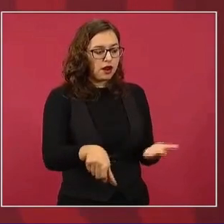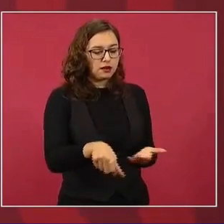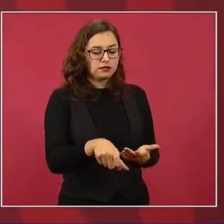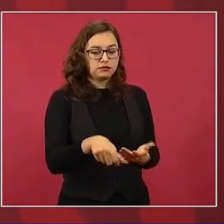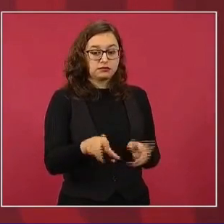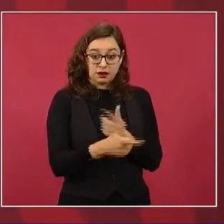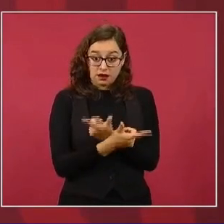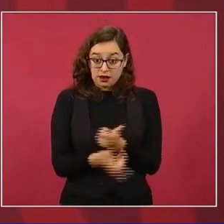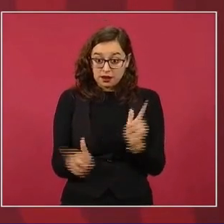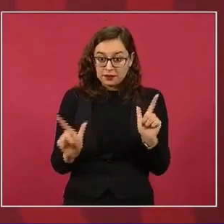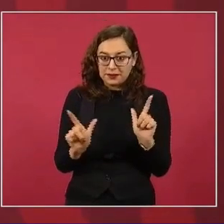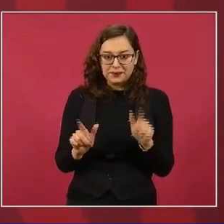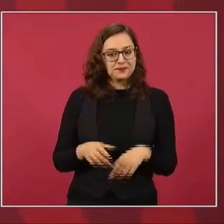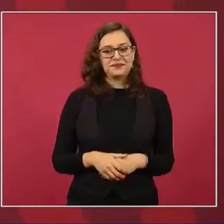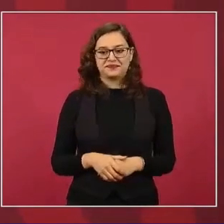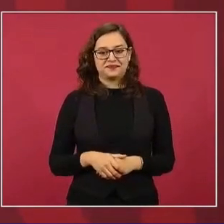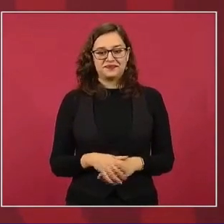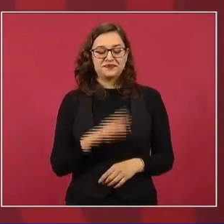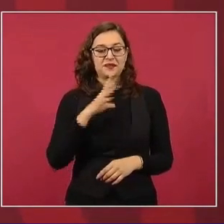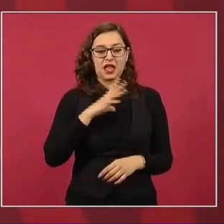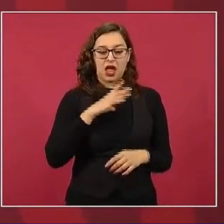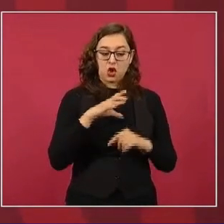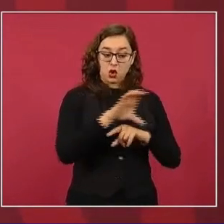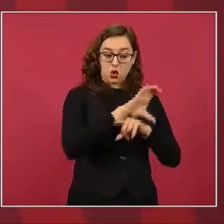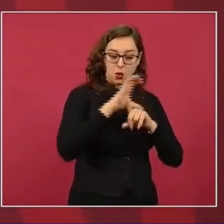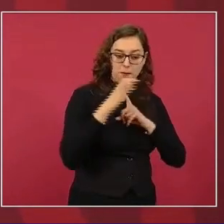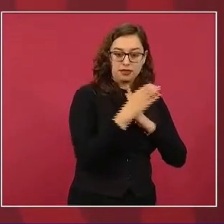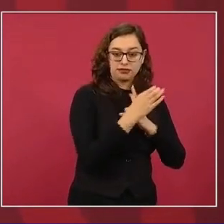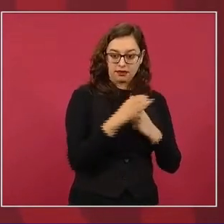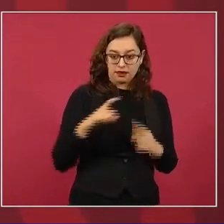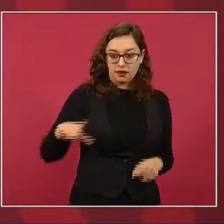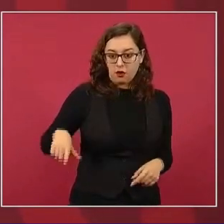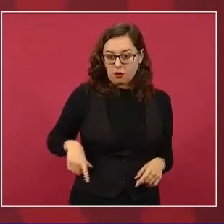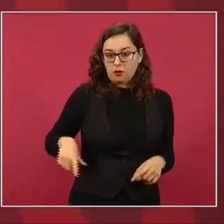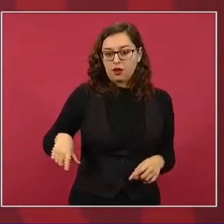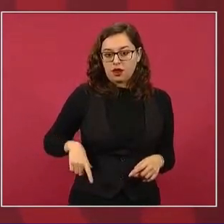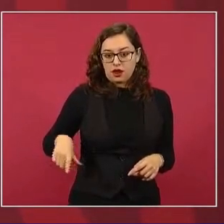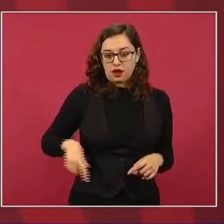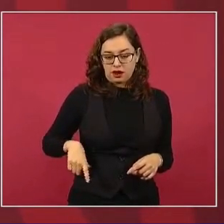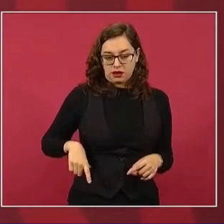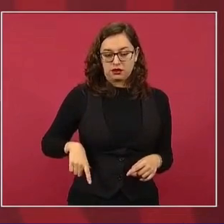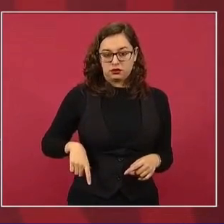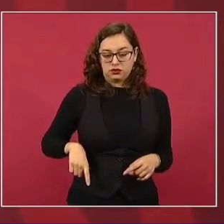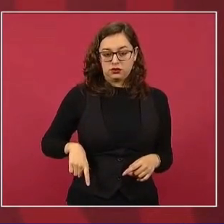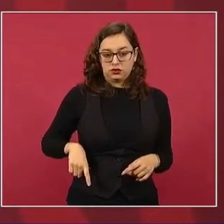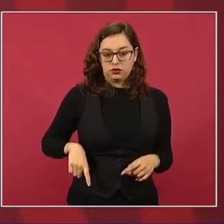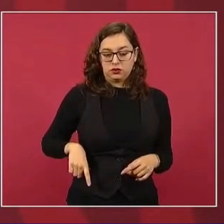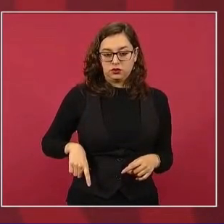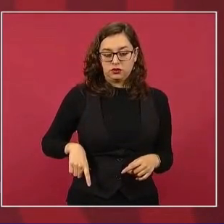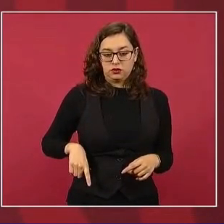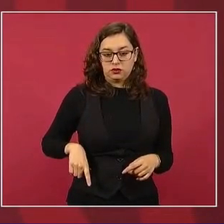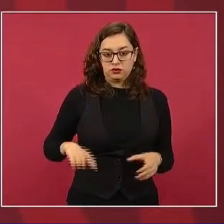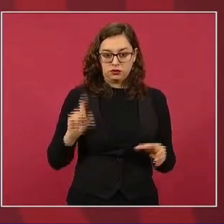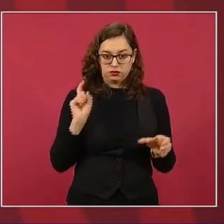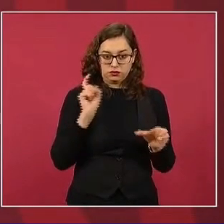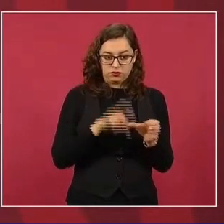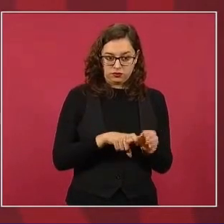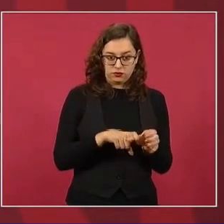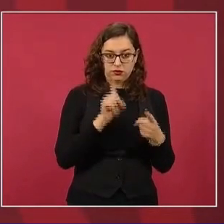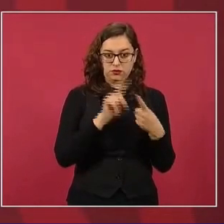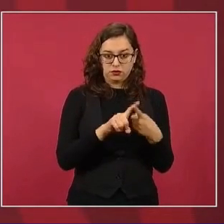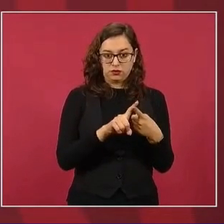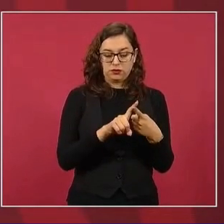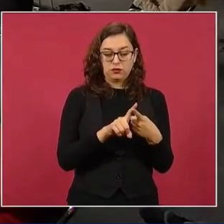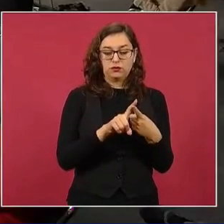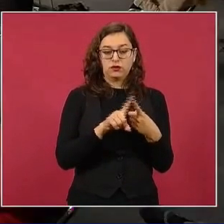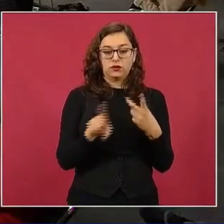que es el que autoriza. Es un comité integrado por el Departamento